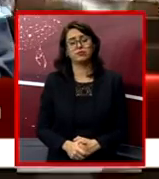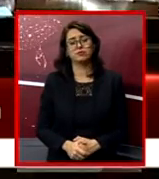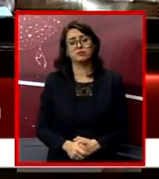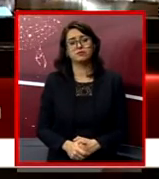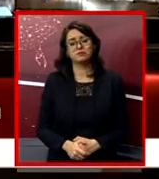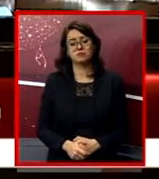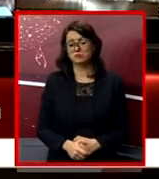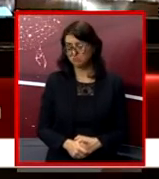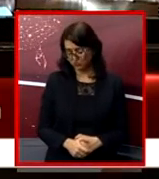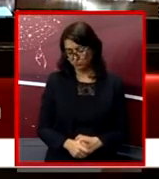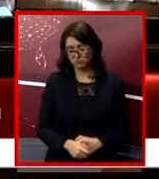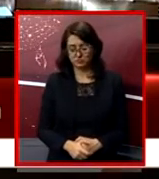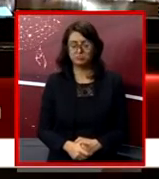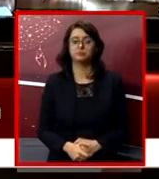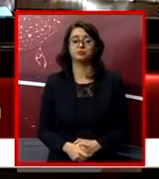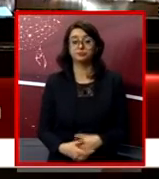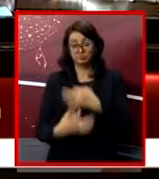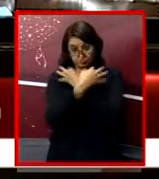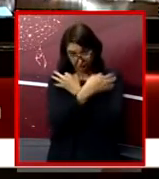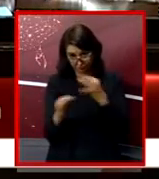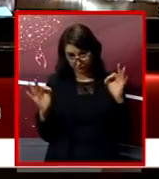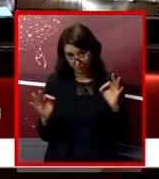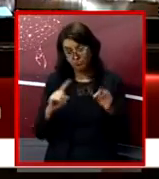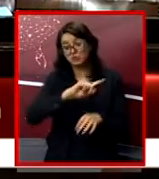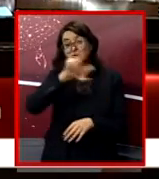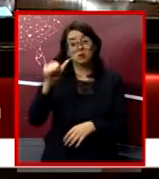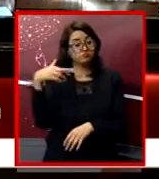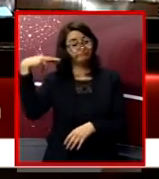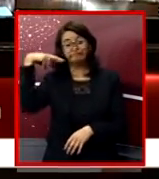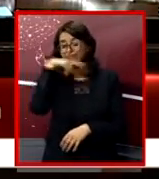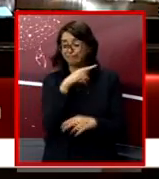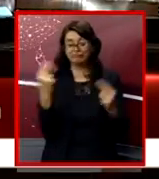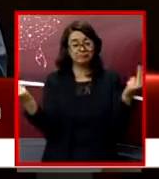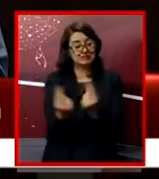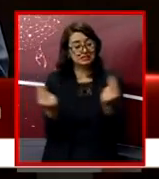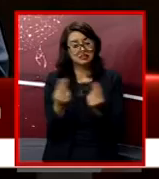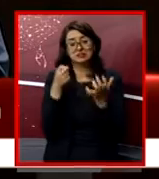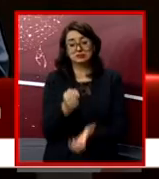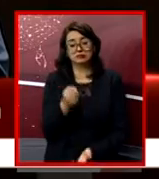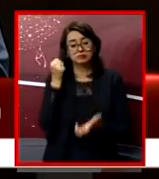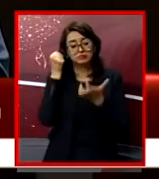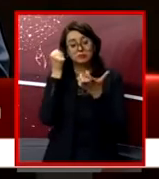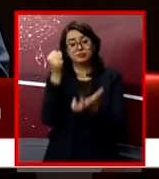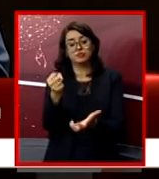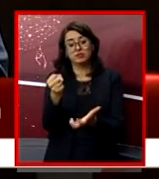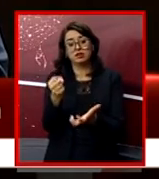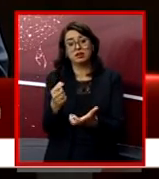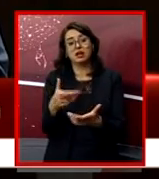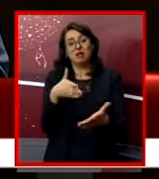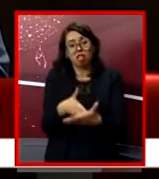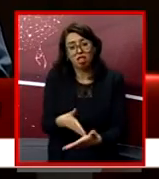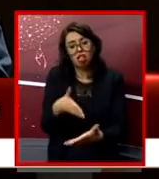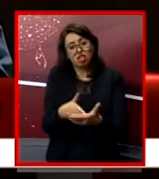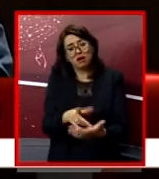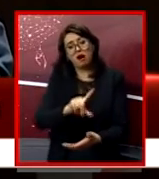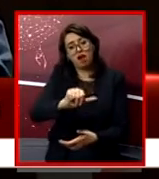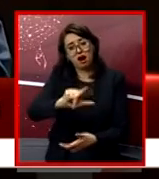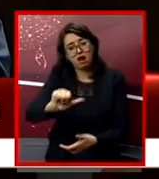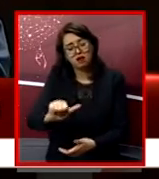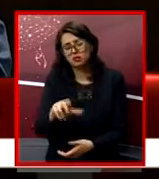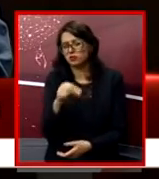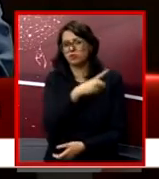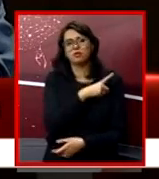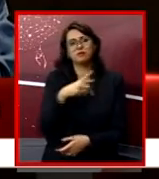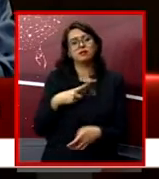Una vez que se realice la publicación, será urgente liberar los recursos de inmediato y sin ninguna traba burocrática.